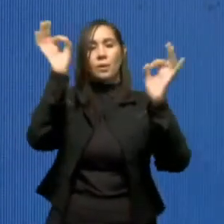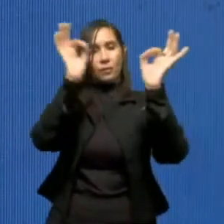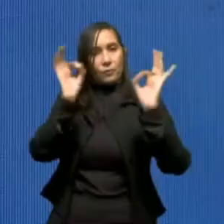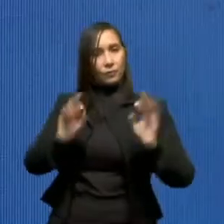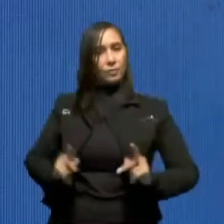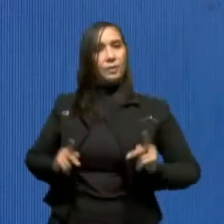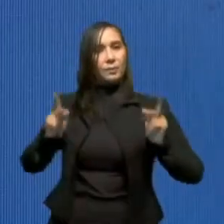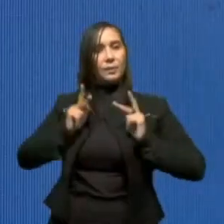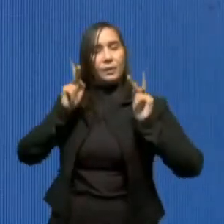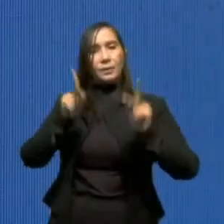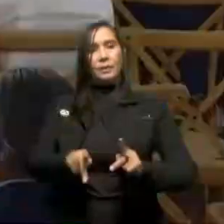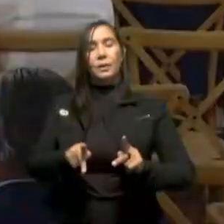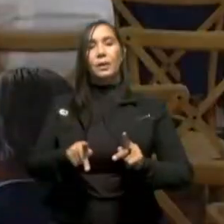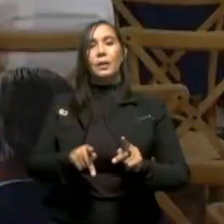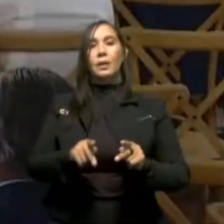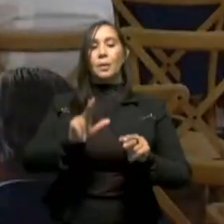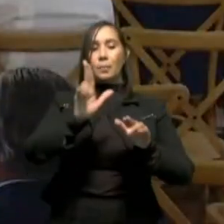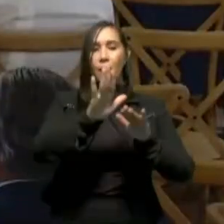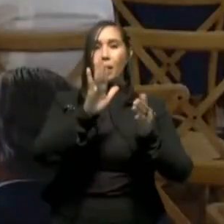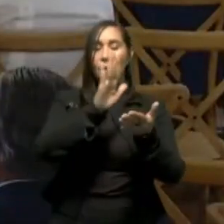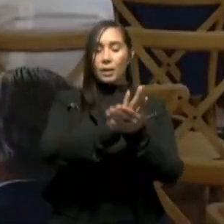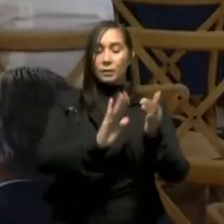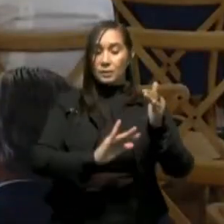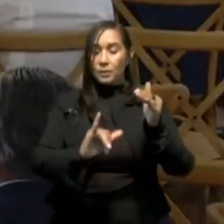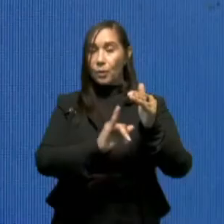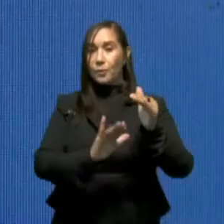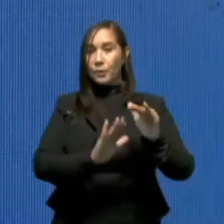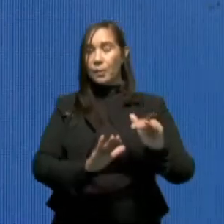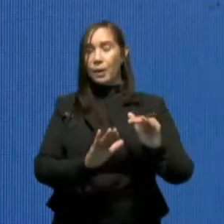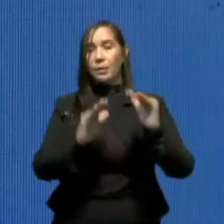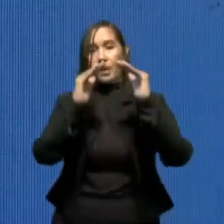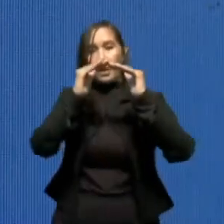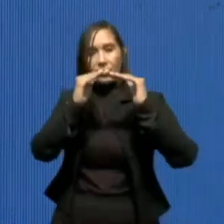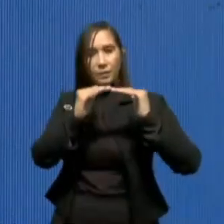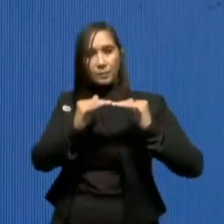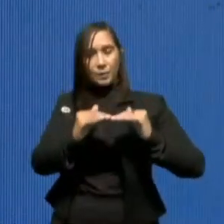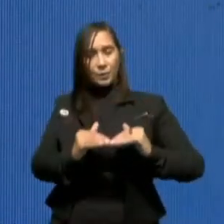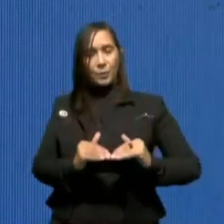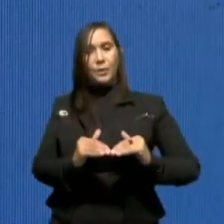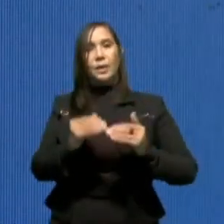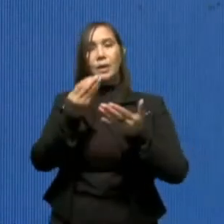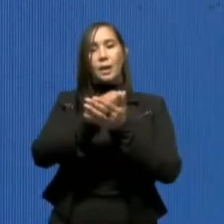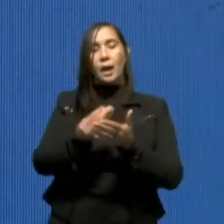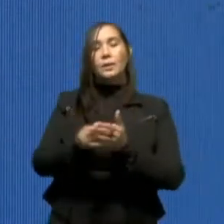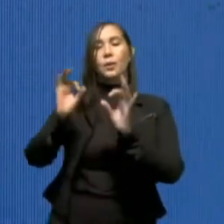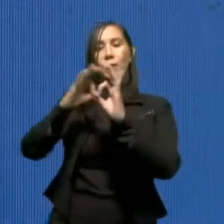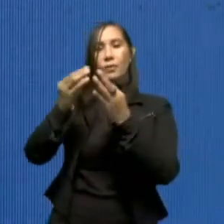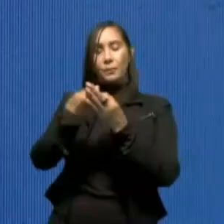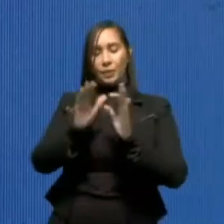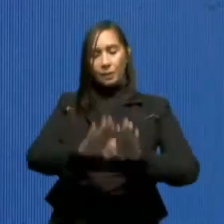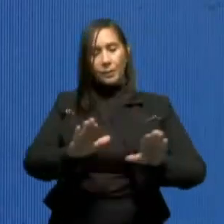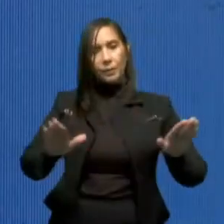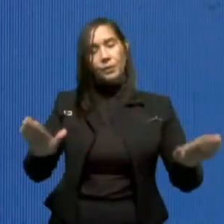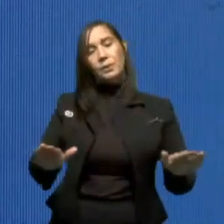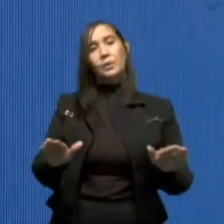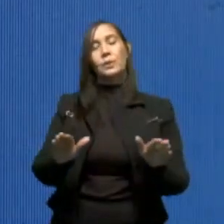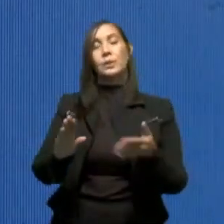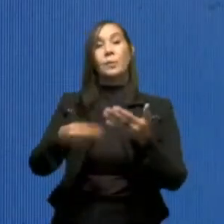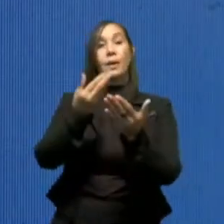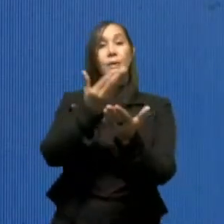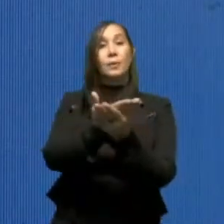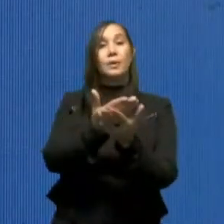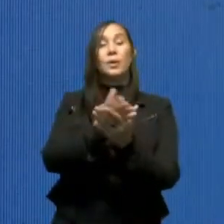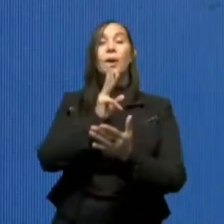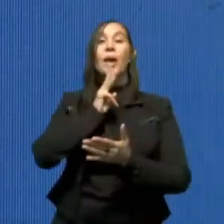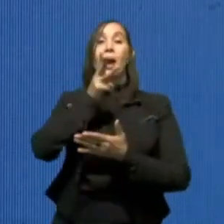vida de la gente van a la atención primaria van a a disminuir el gasto que tienen Los dominicanos si van a la inversión